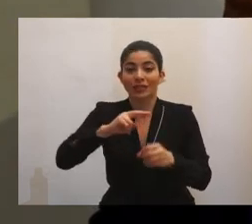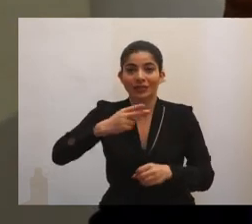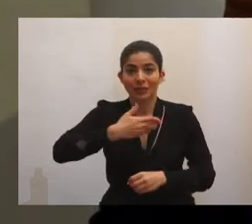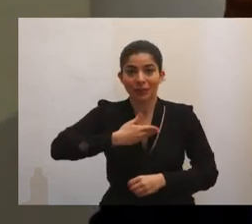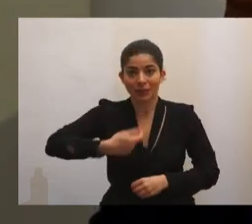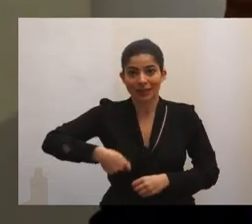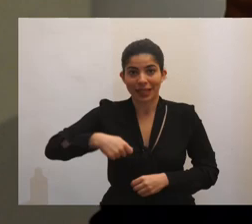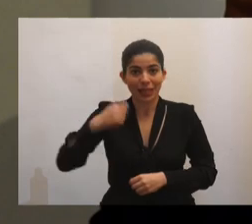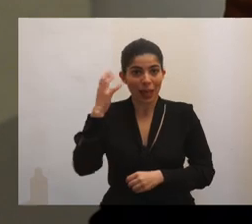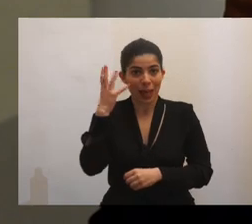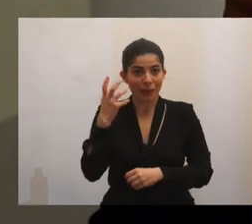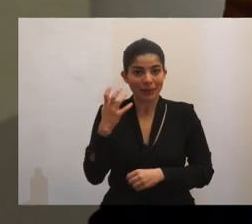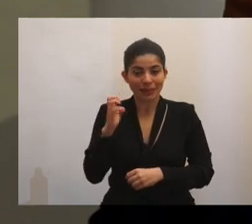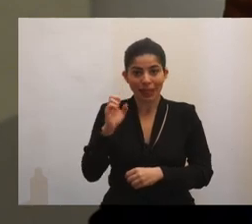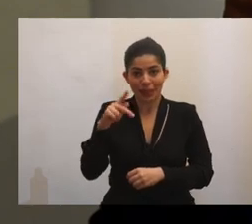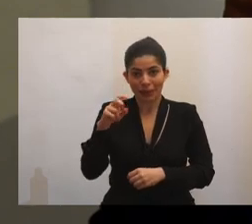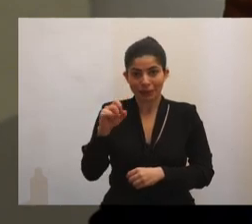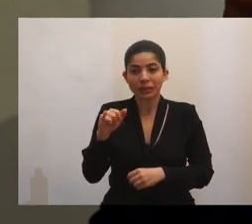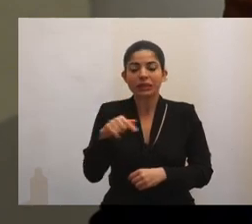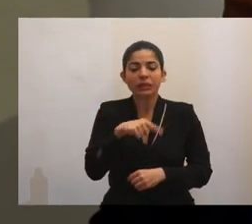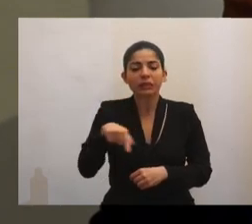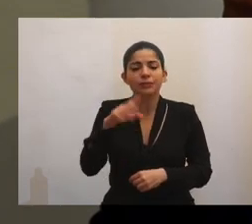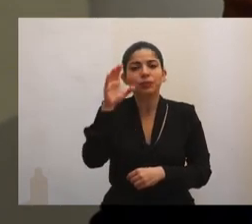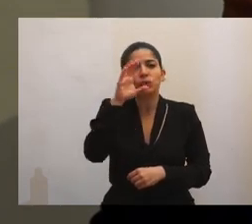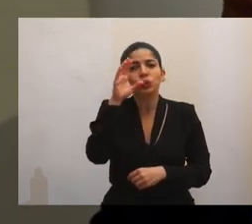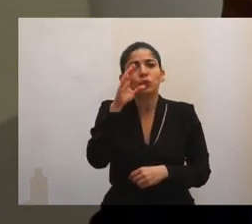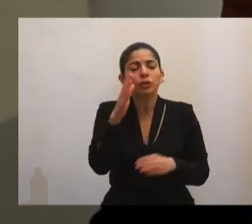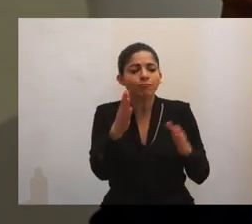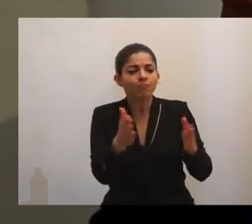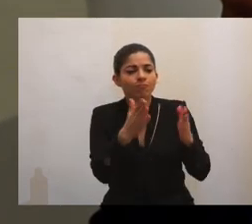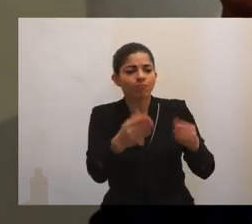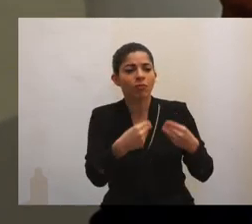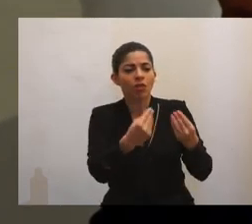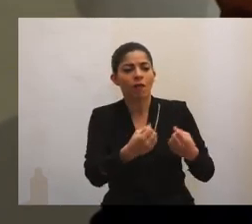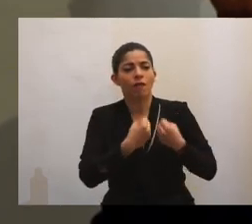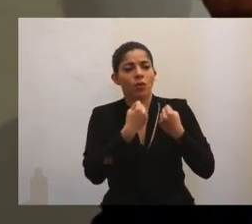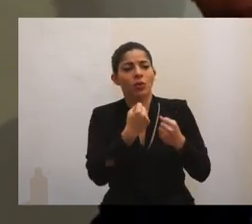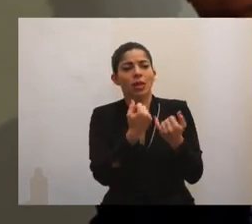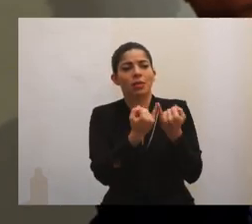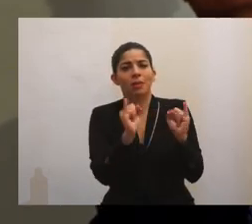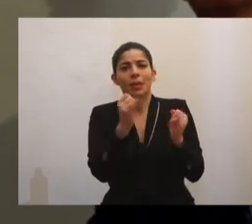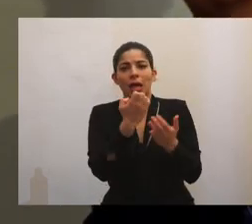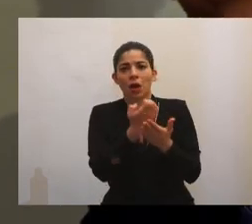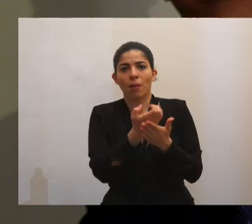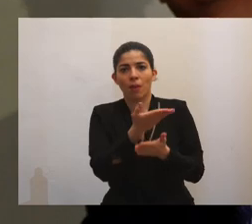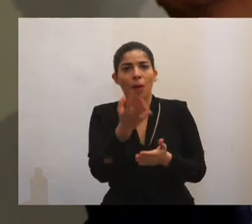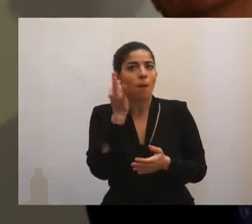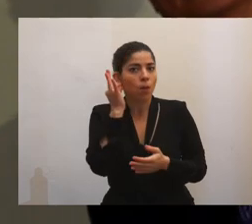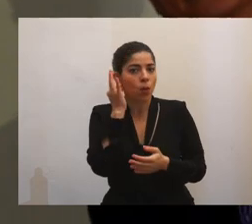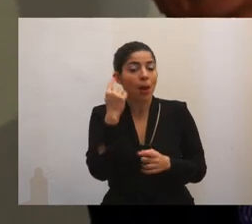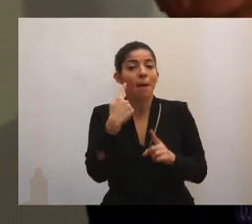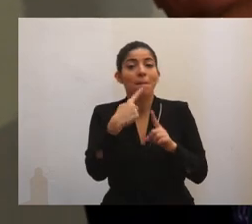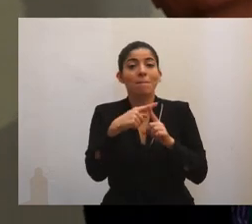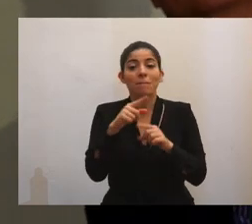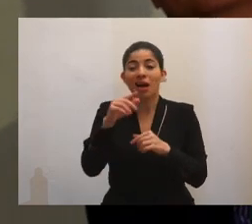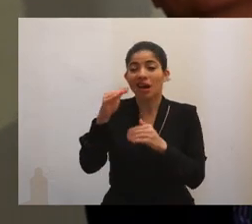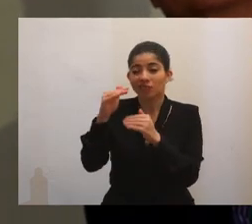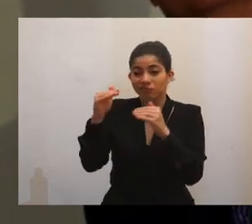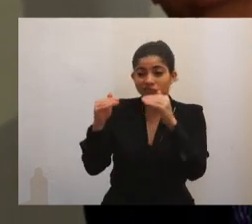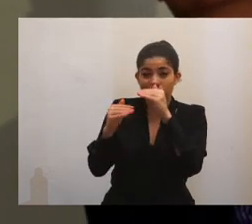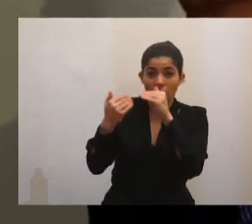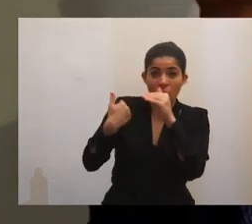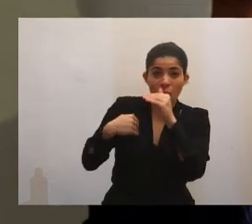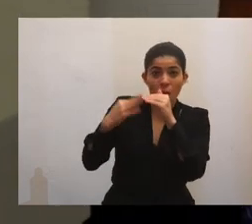Campbell, pretende fortalecer la autonomía económica de las mujeres y hacerle frente a las brechas de género en la gestión